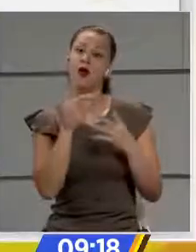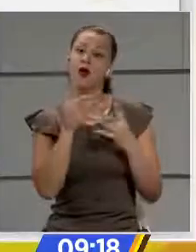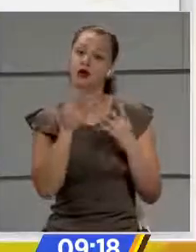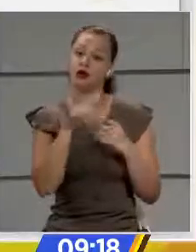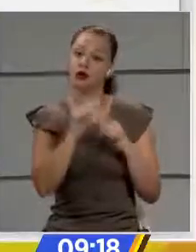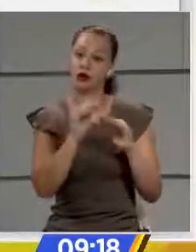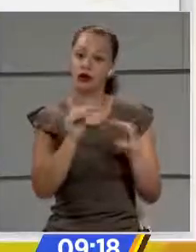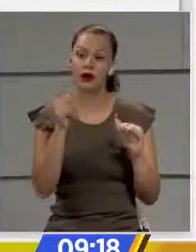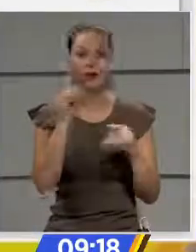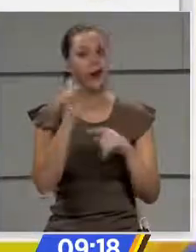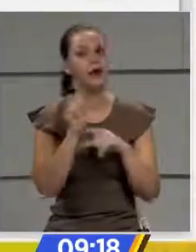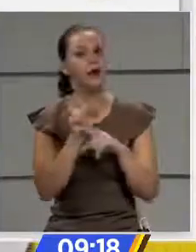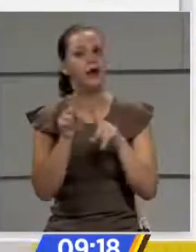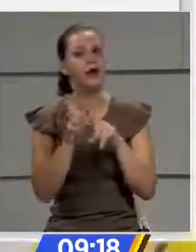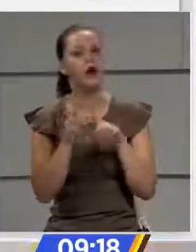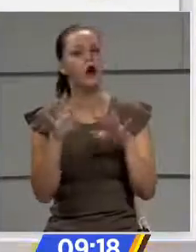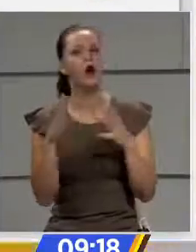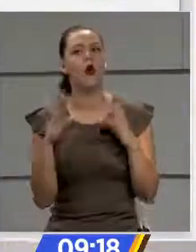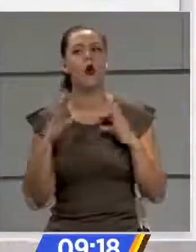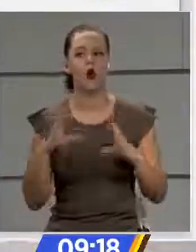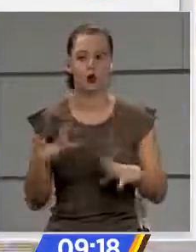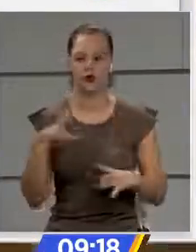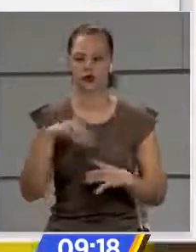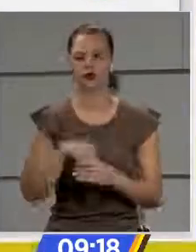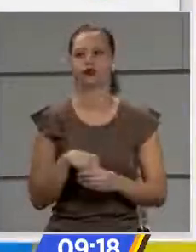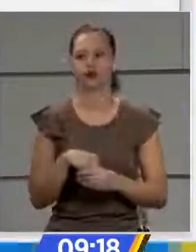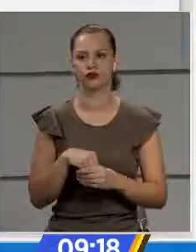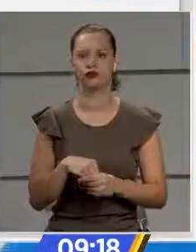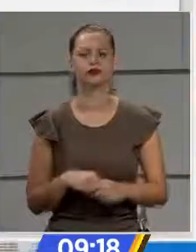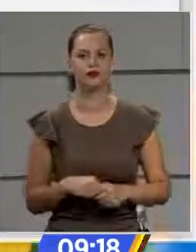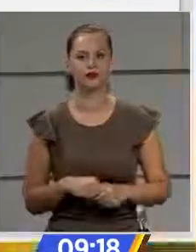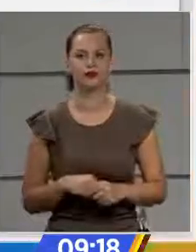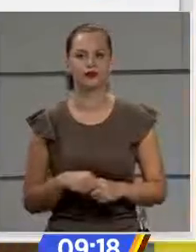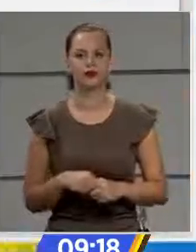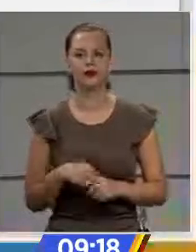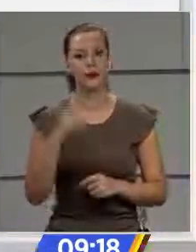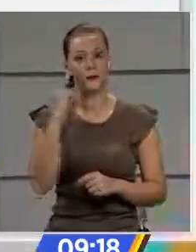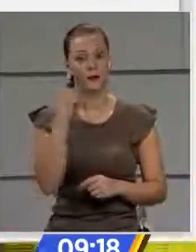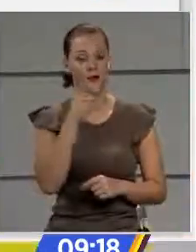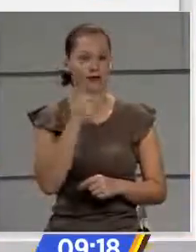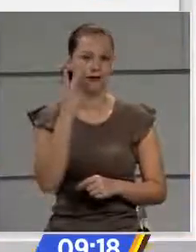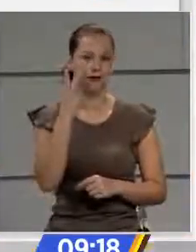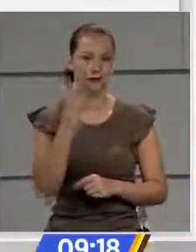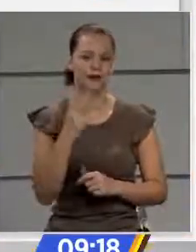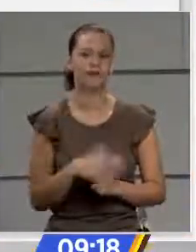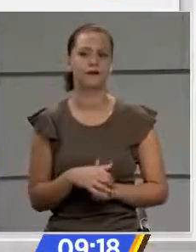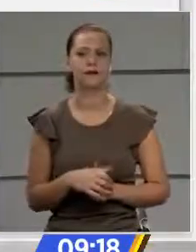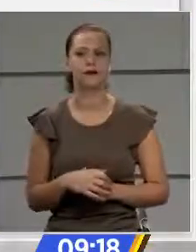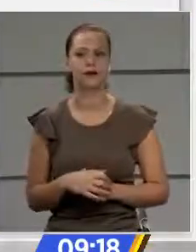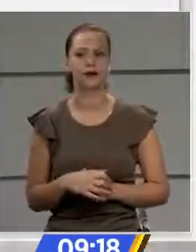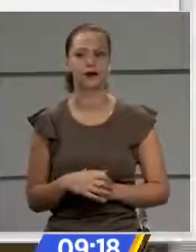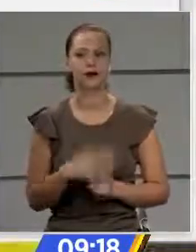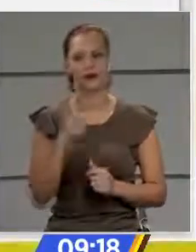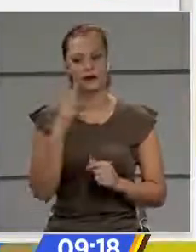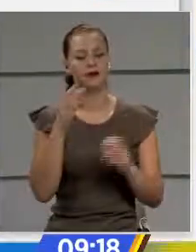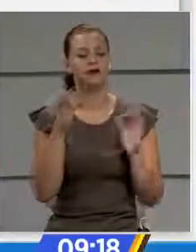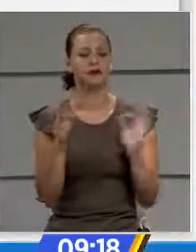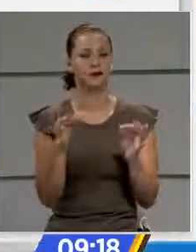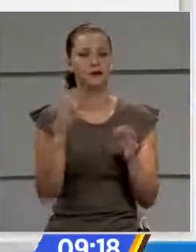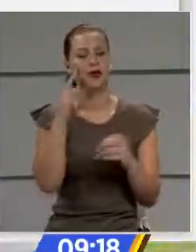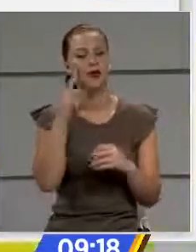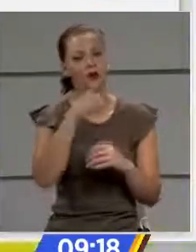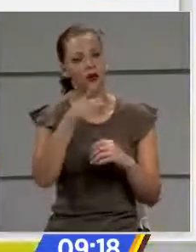niñas, para que repasen también cómo están los órganos internos. Para que lo coloren. Ahí ya les pusimos el link para que